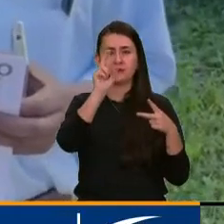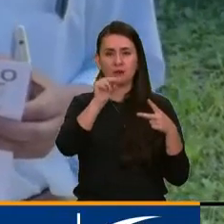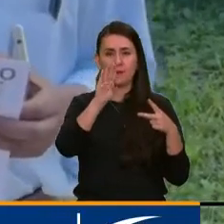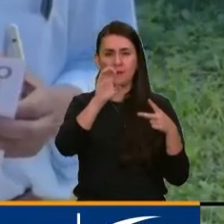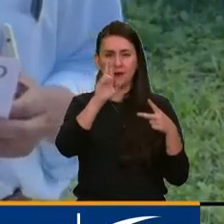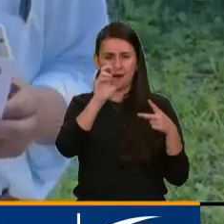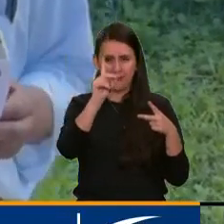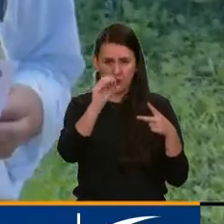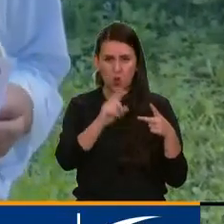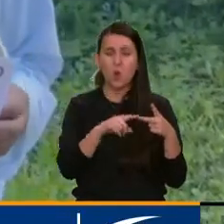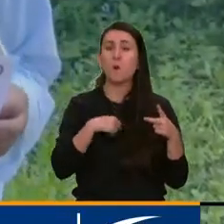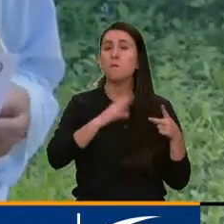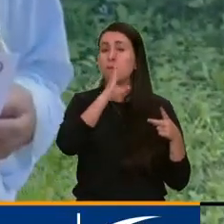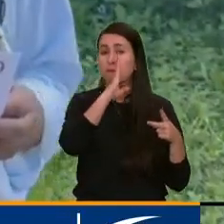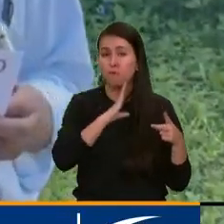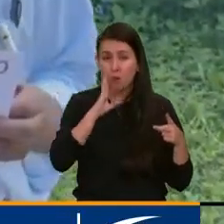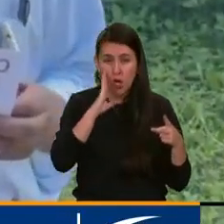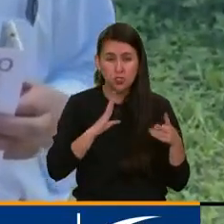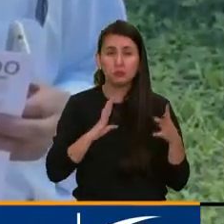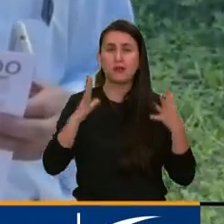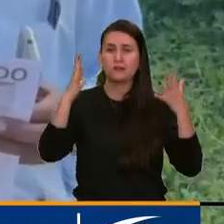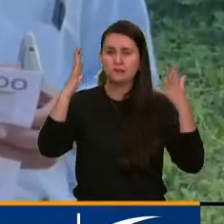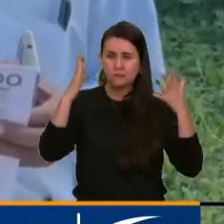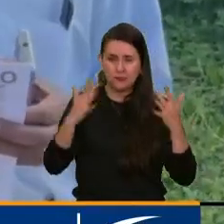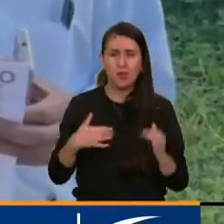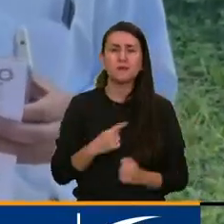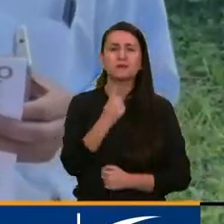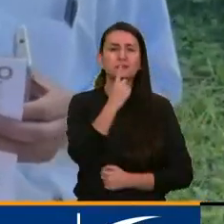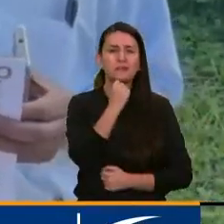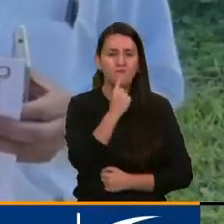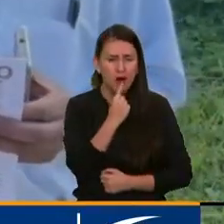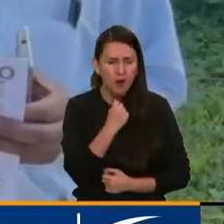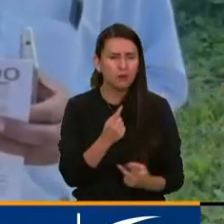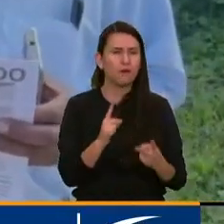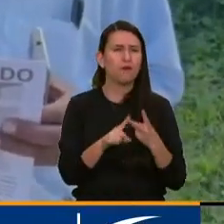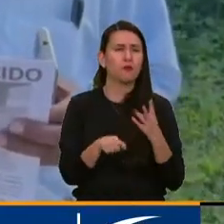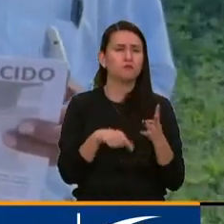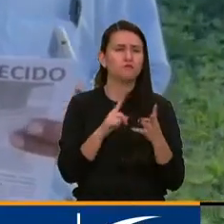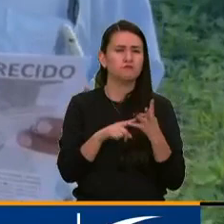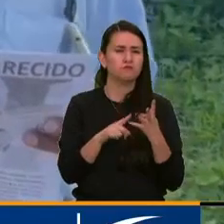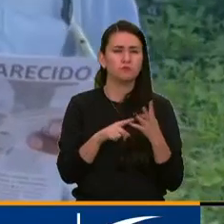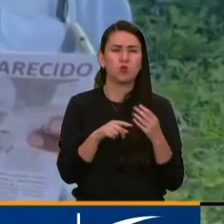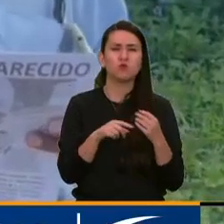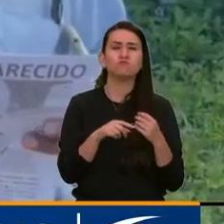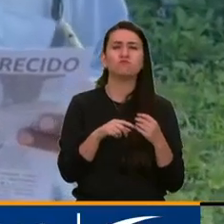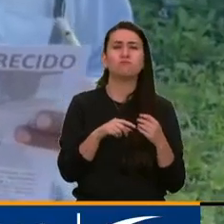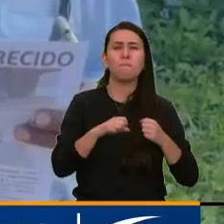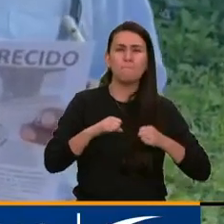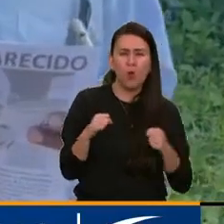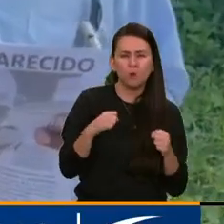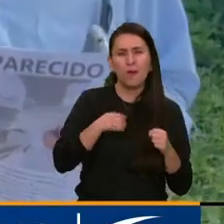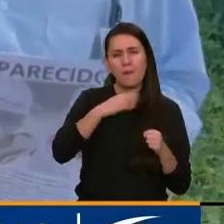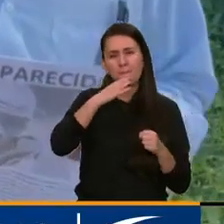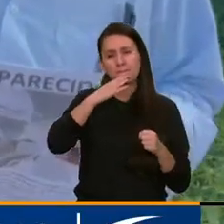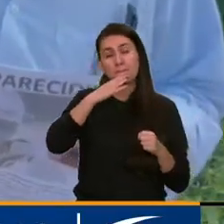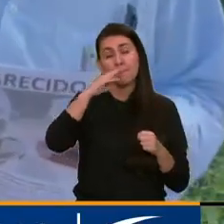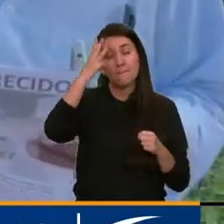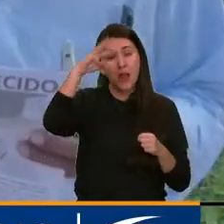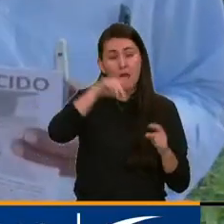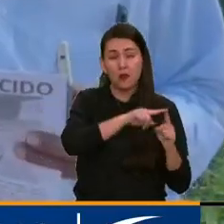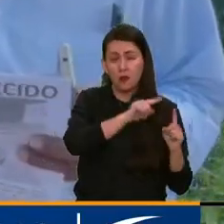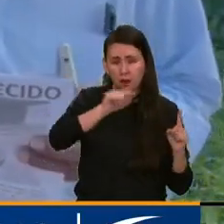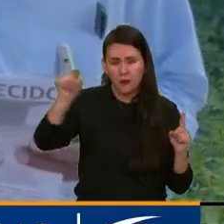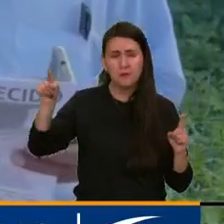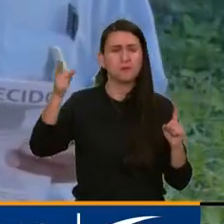Bosa, lo hemos buscado por Cibaté, lo hemos buscado en la ruta de Bogotá-Melgar. Hoy estamos buscándolo